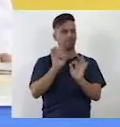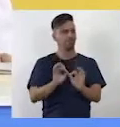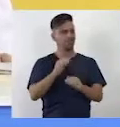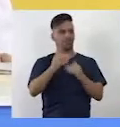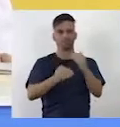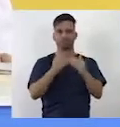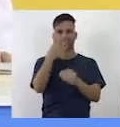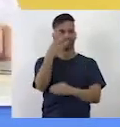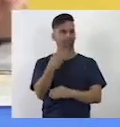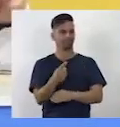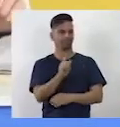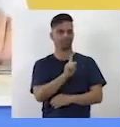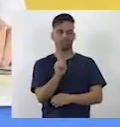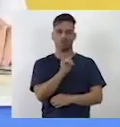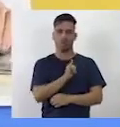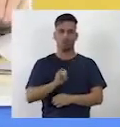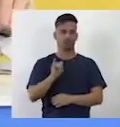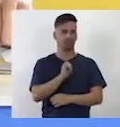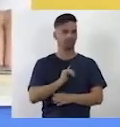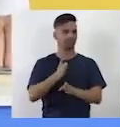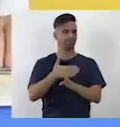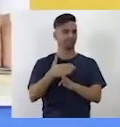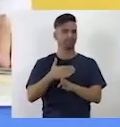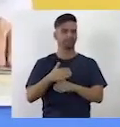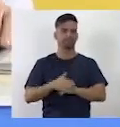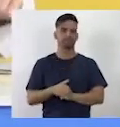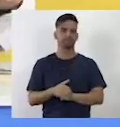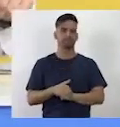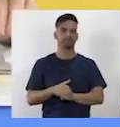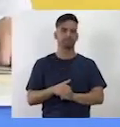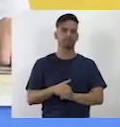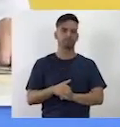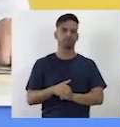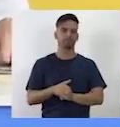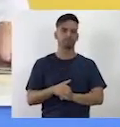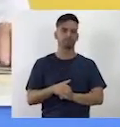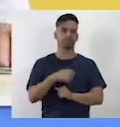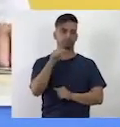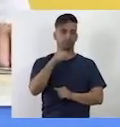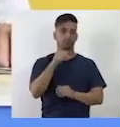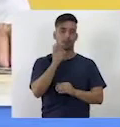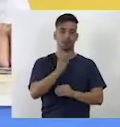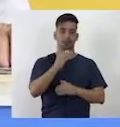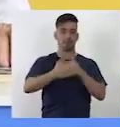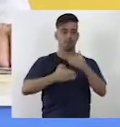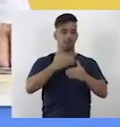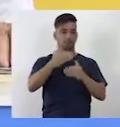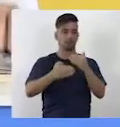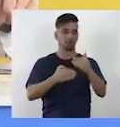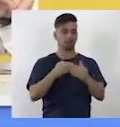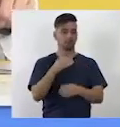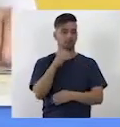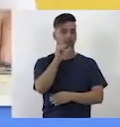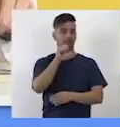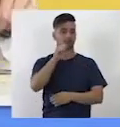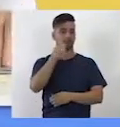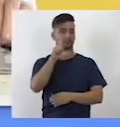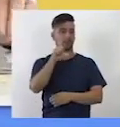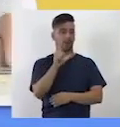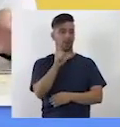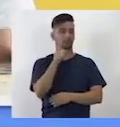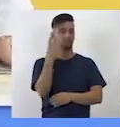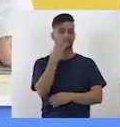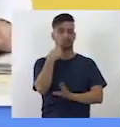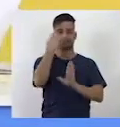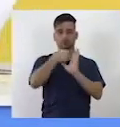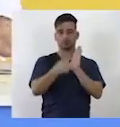procesos ese proceso de descomposición del canto de calcio en otras palabras que unas alternar ya es un proceso no